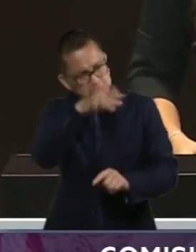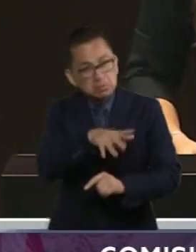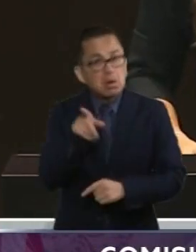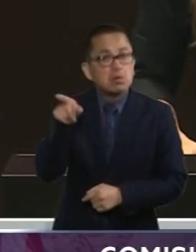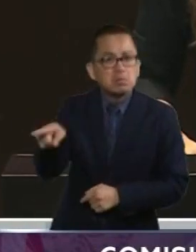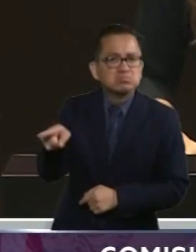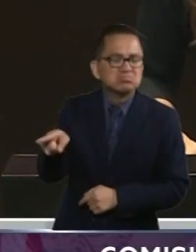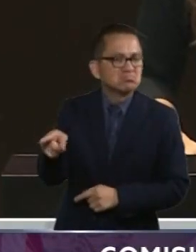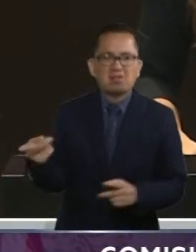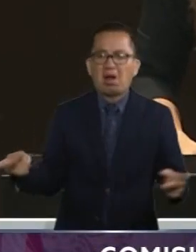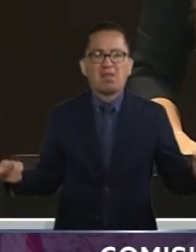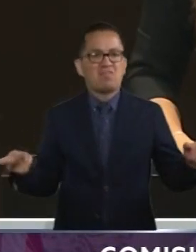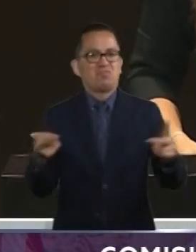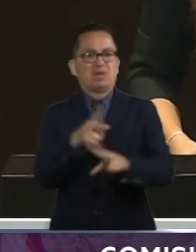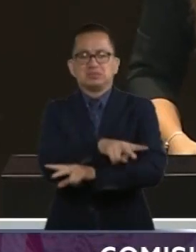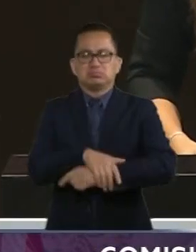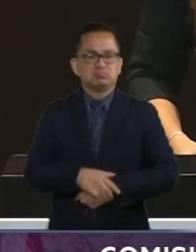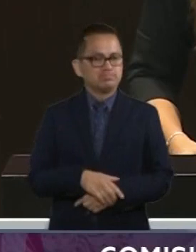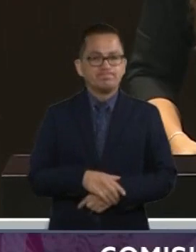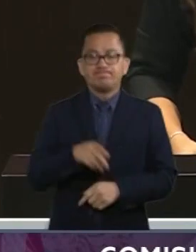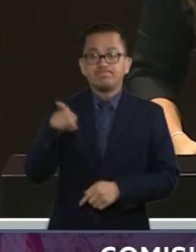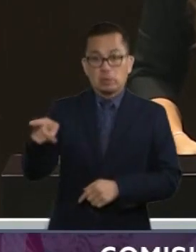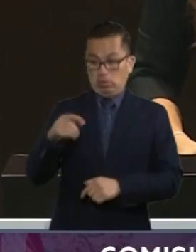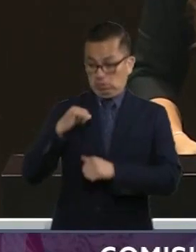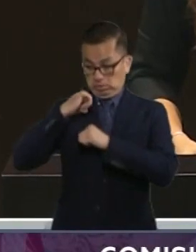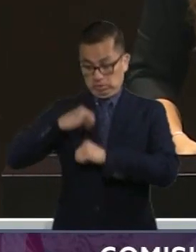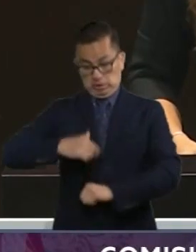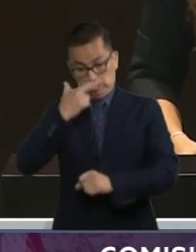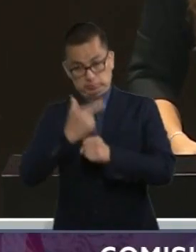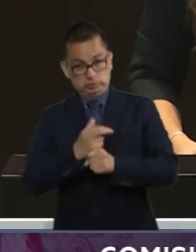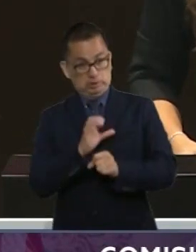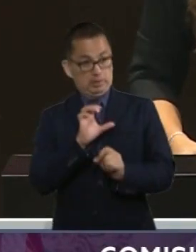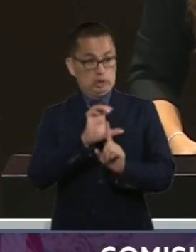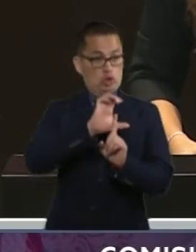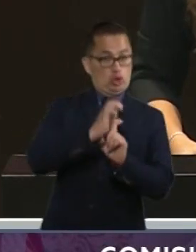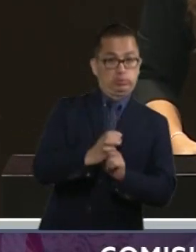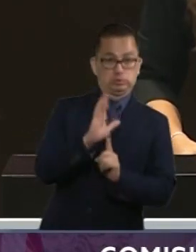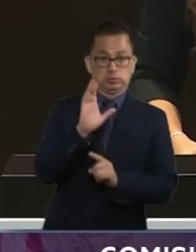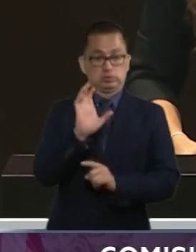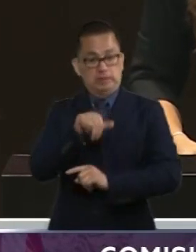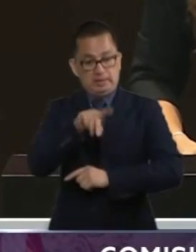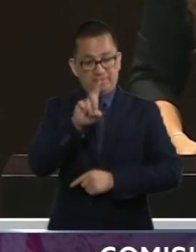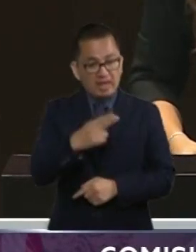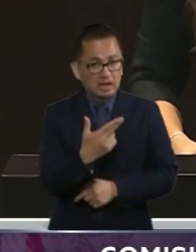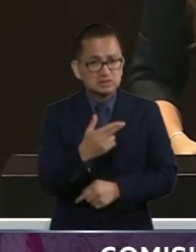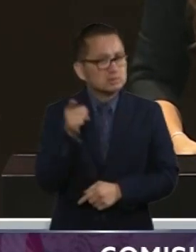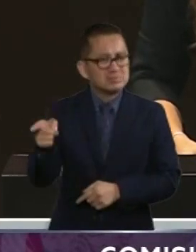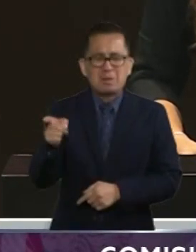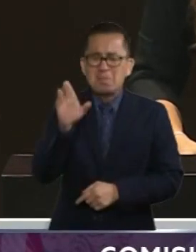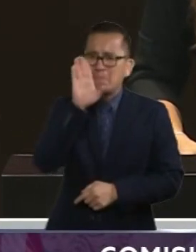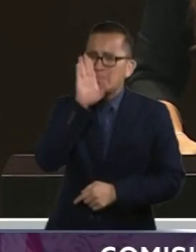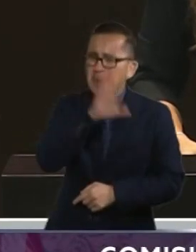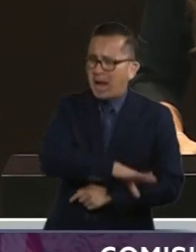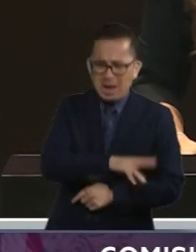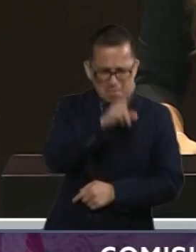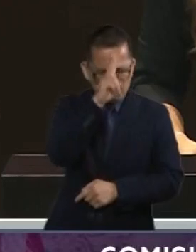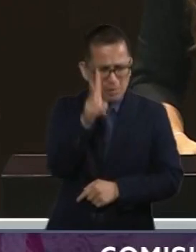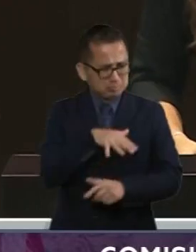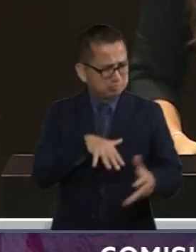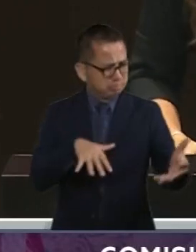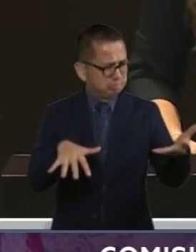Por el contrario, desde su llegada a la comisión ha habido crisis y un lamentable encubrimiento al gobierno,